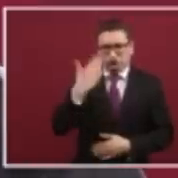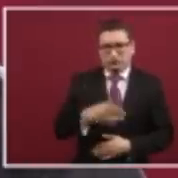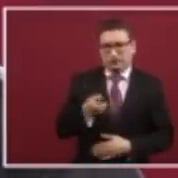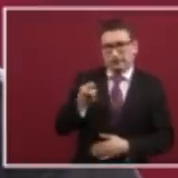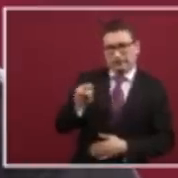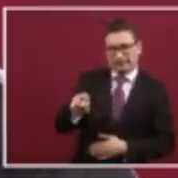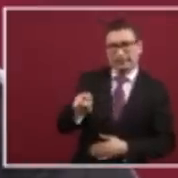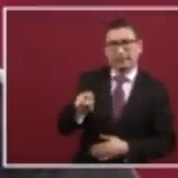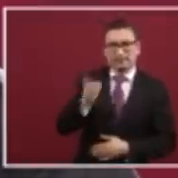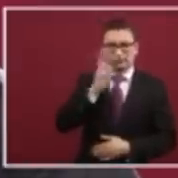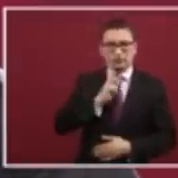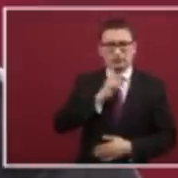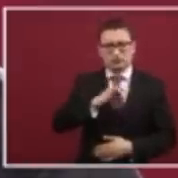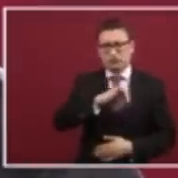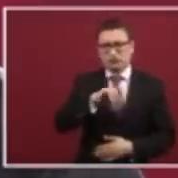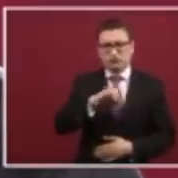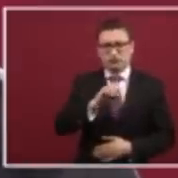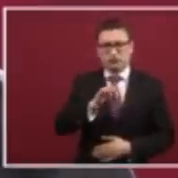Josefa.